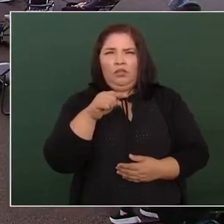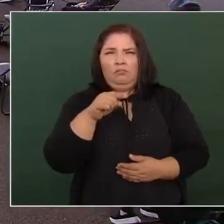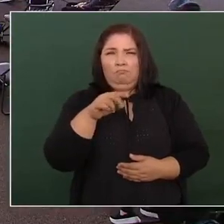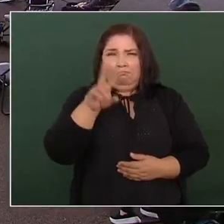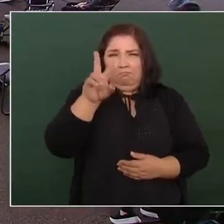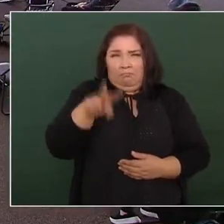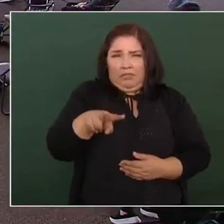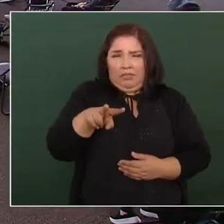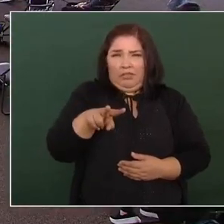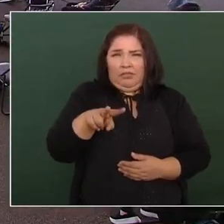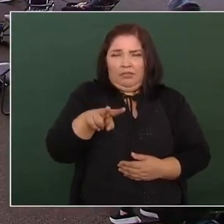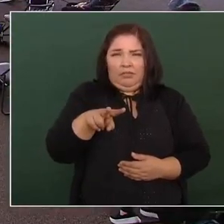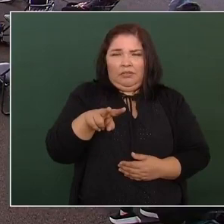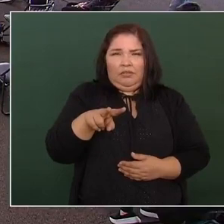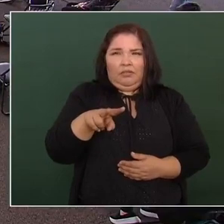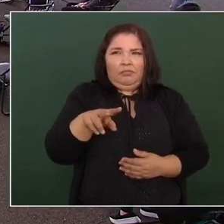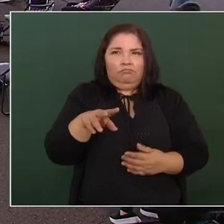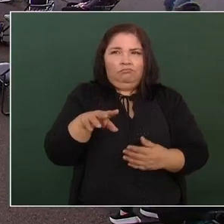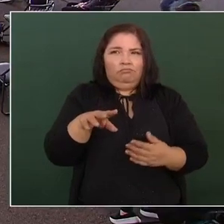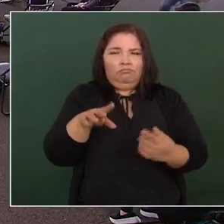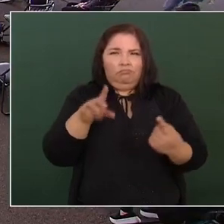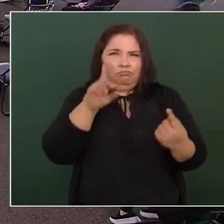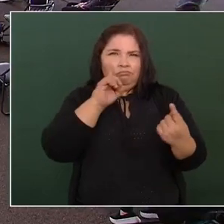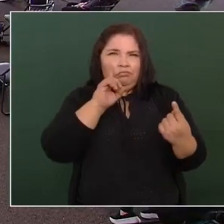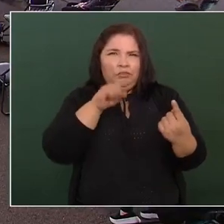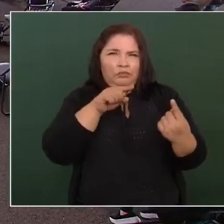reales o sean